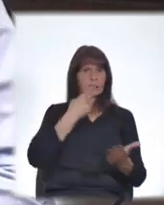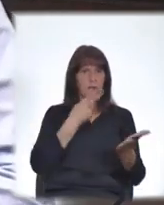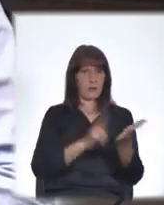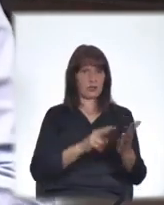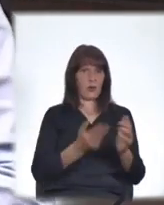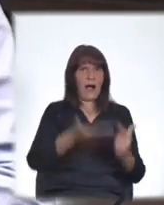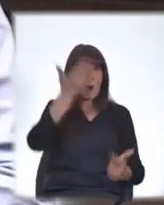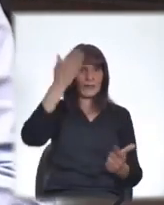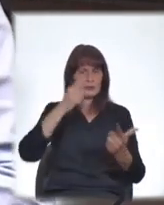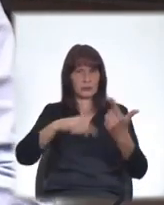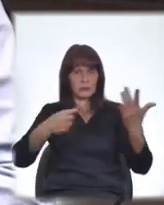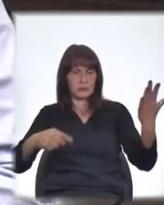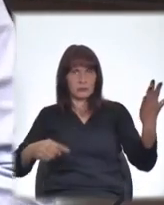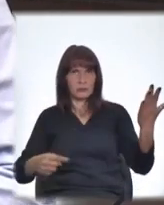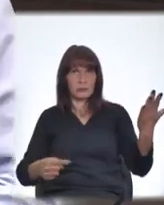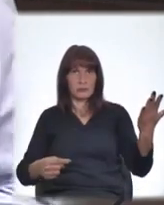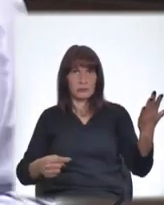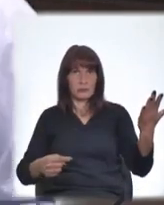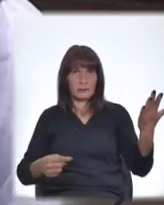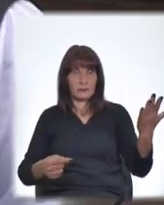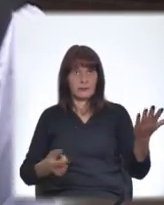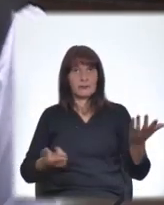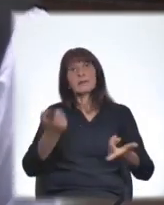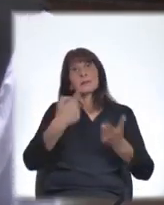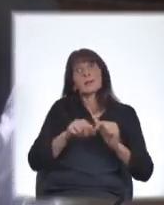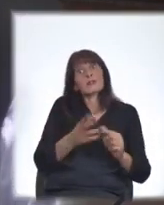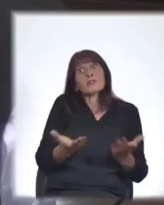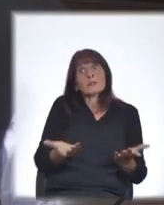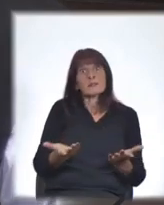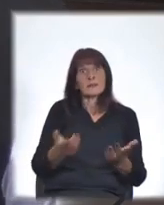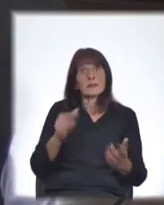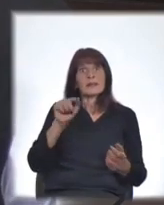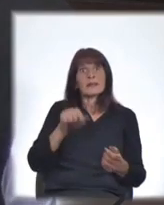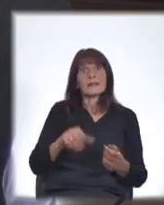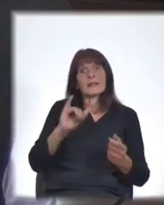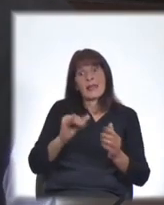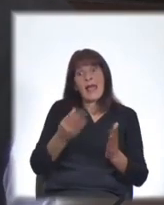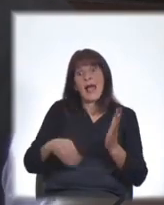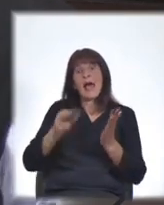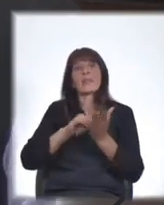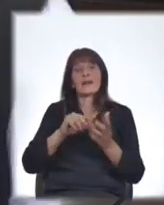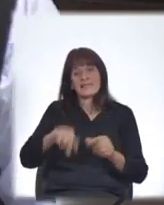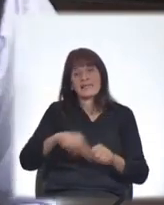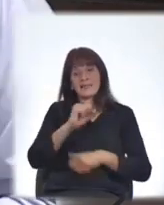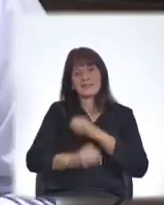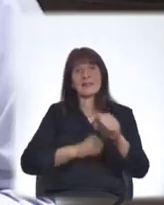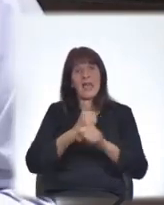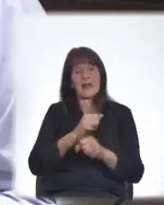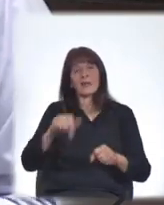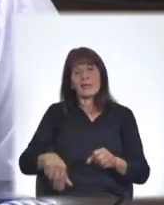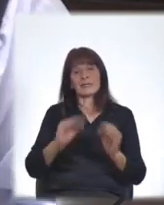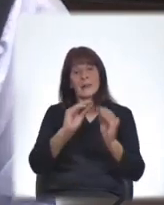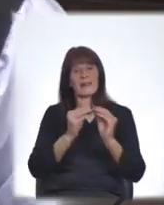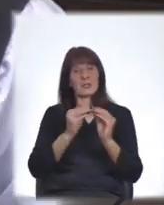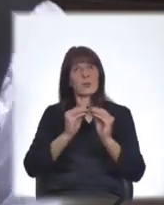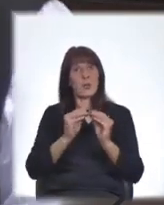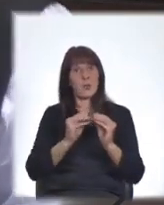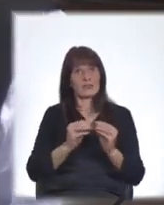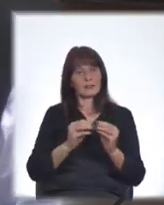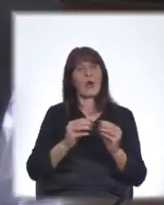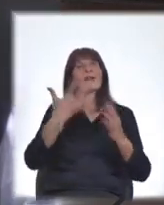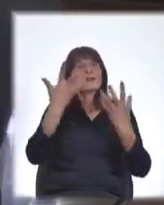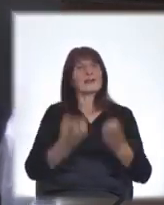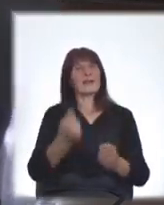impuestos y, en definitiva, señor presidente, consagrar durante este año y en este presupuesto nacional una